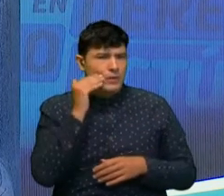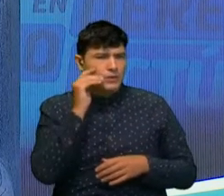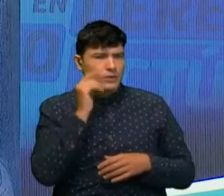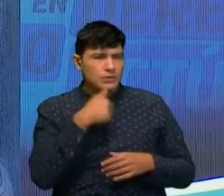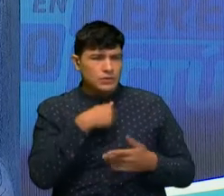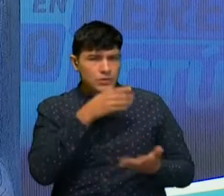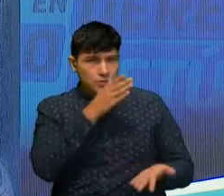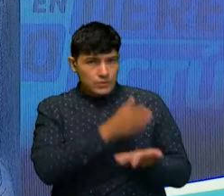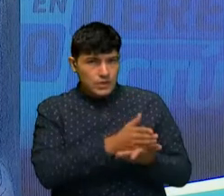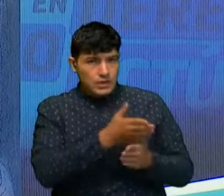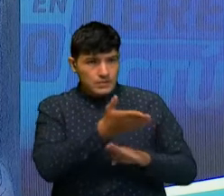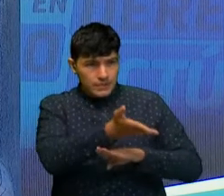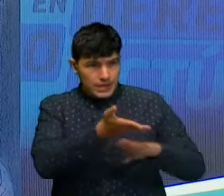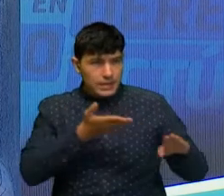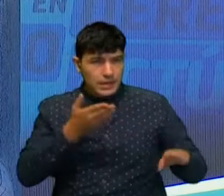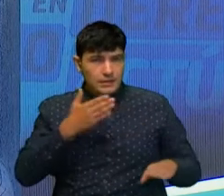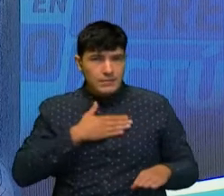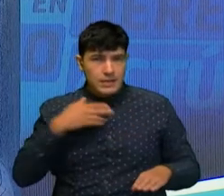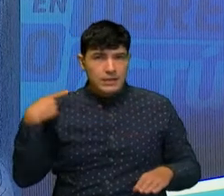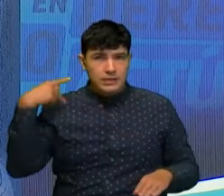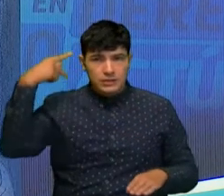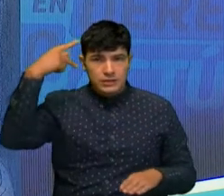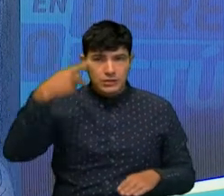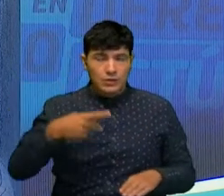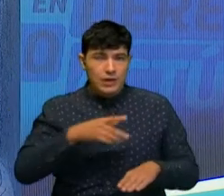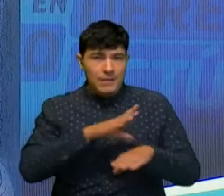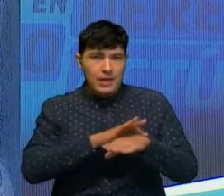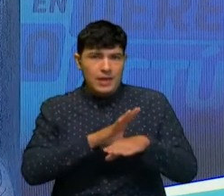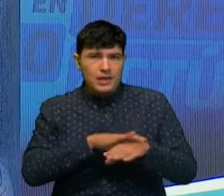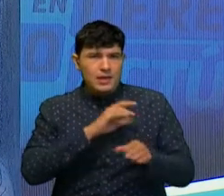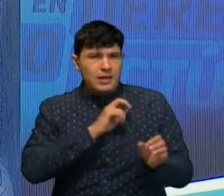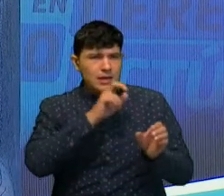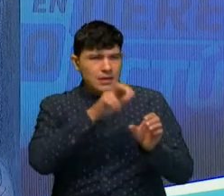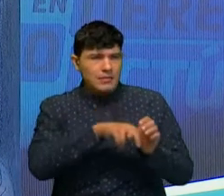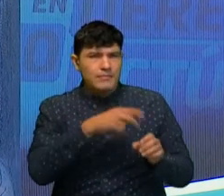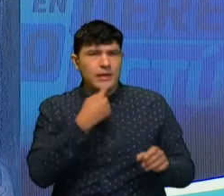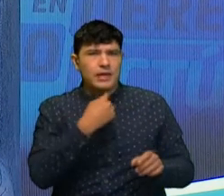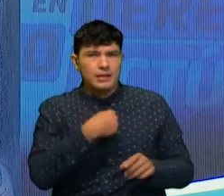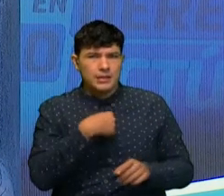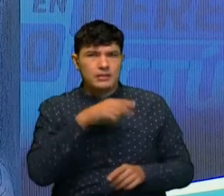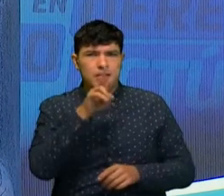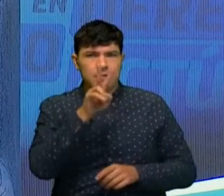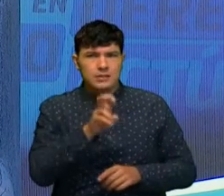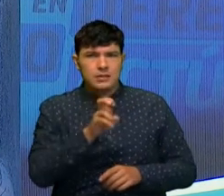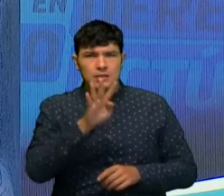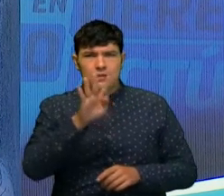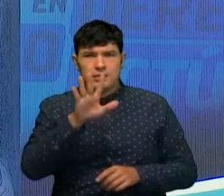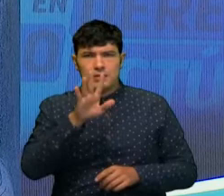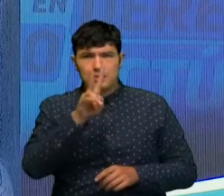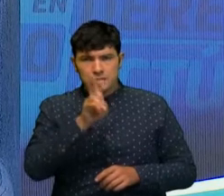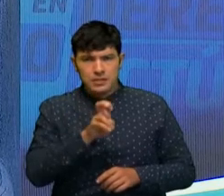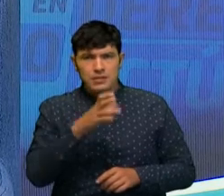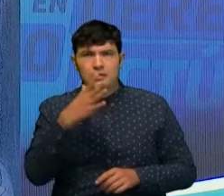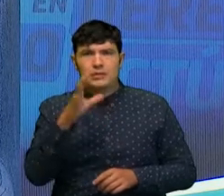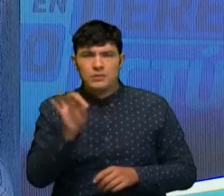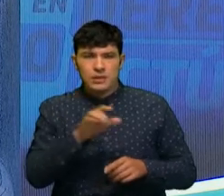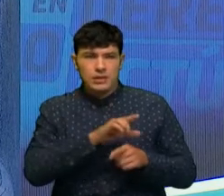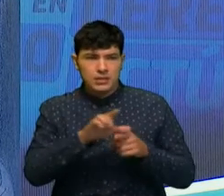fui a pedir la historia clínica, me figuraban como 750 semanas. Yo